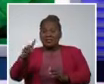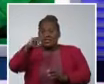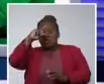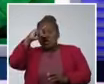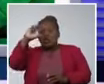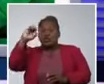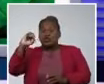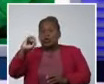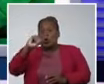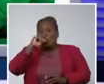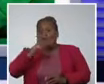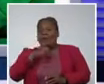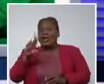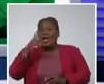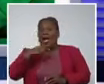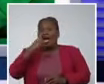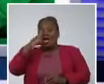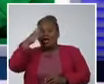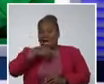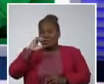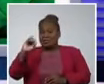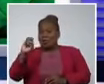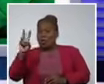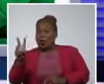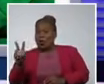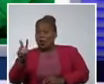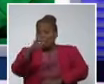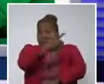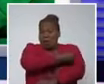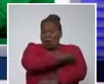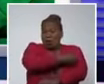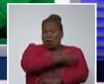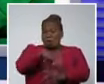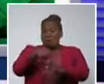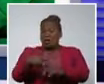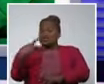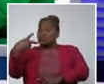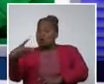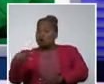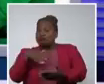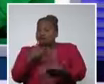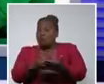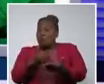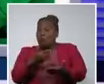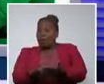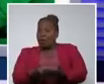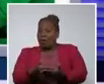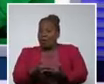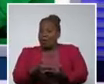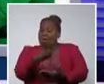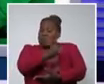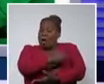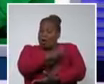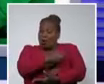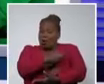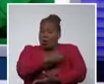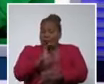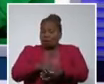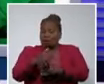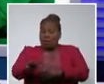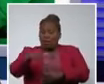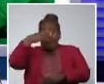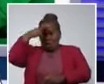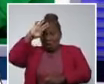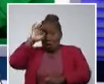y de 2 de los 4 candidatos vacunales desarrollados en Cuba comenzarán su tercer y última